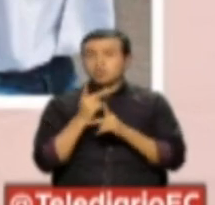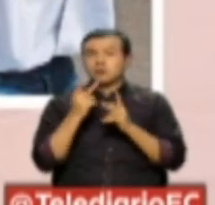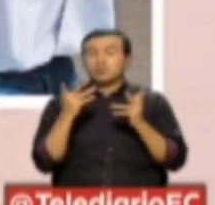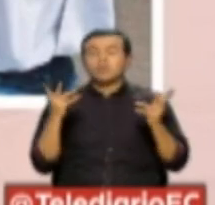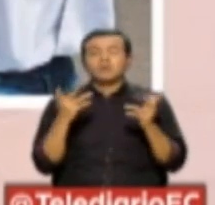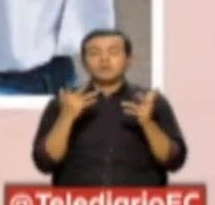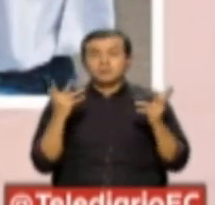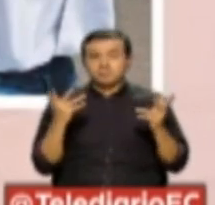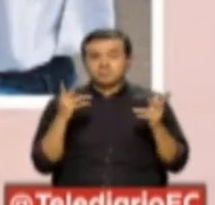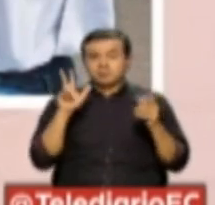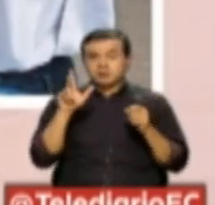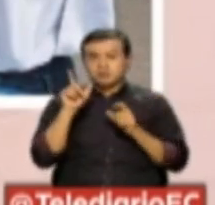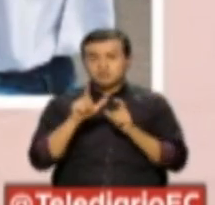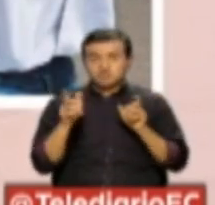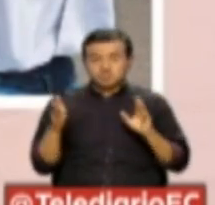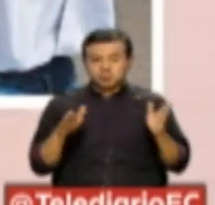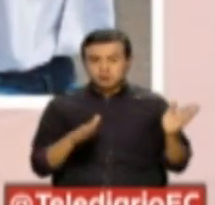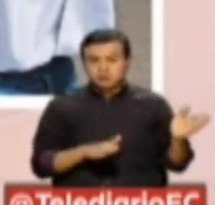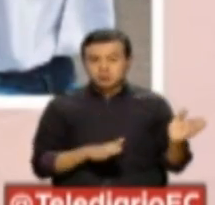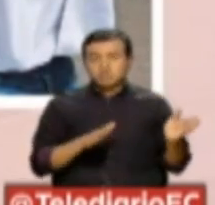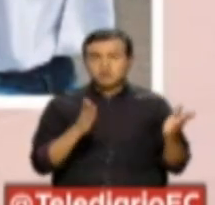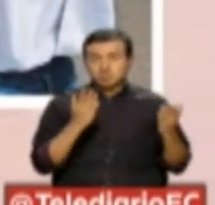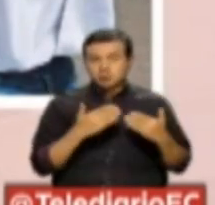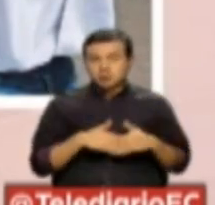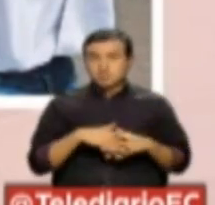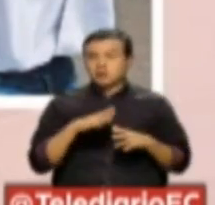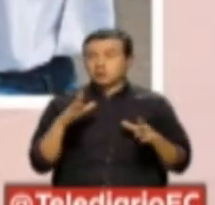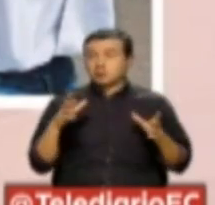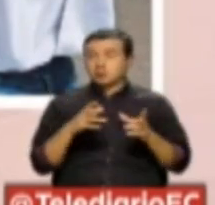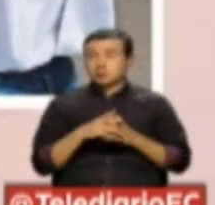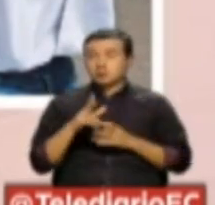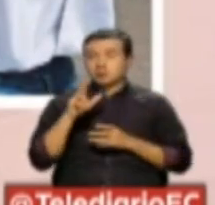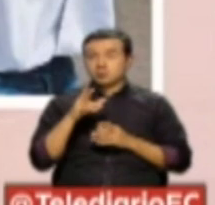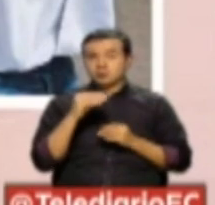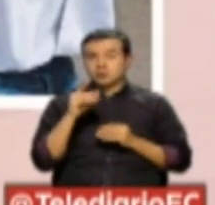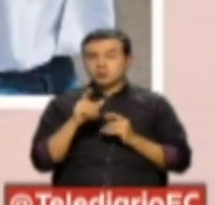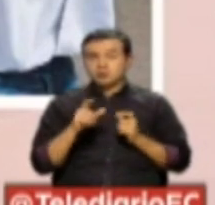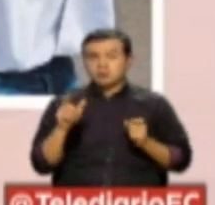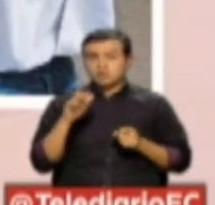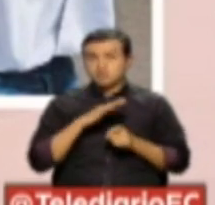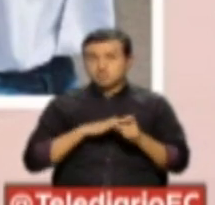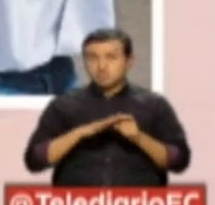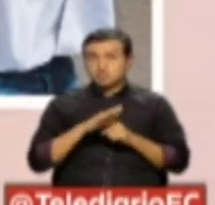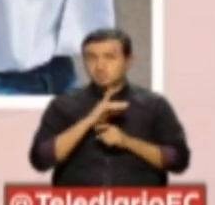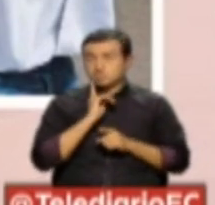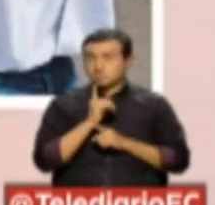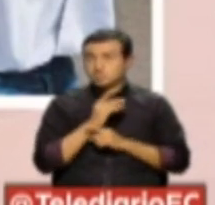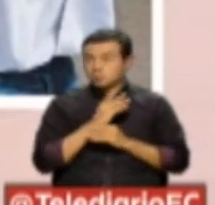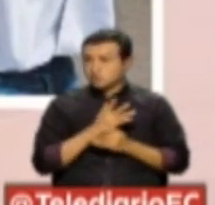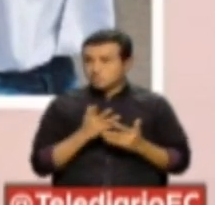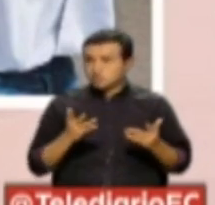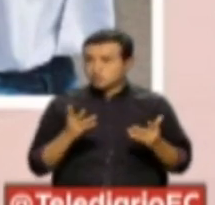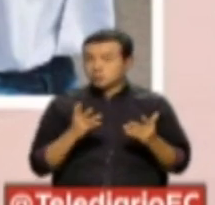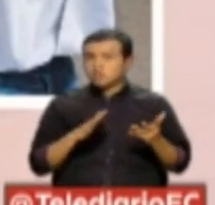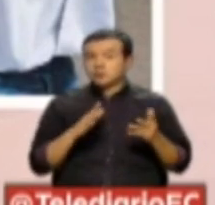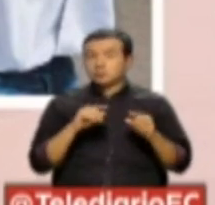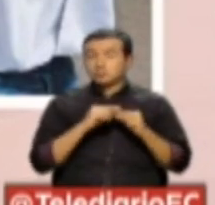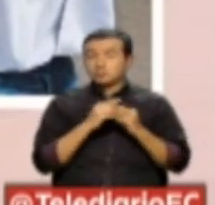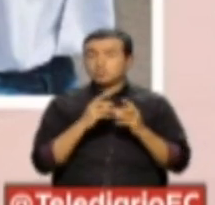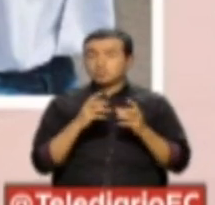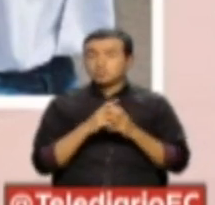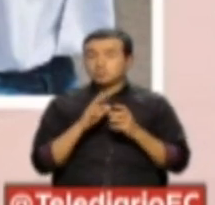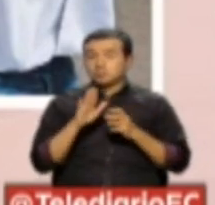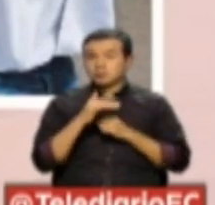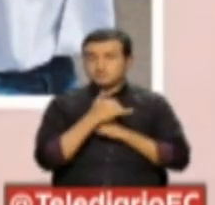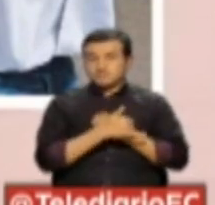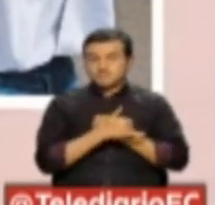resultado tres muertos que se suman ya a estos tres centenares de víctimas mortales que deja el conflicto interno